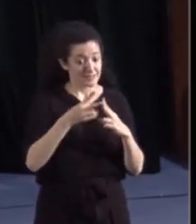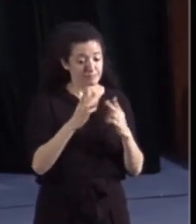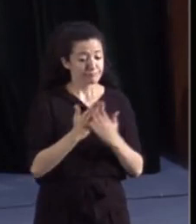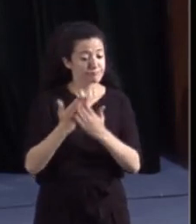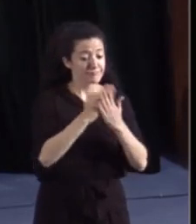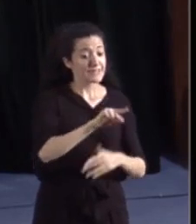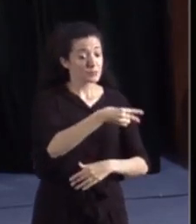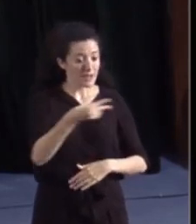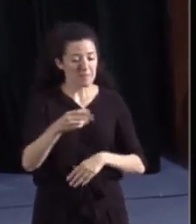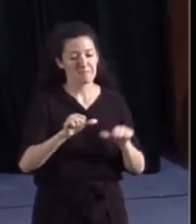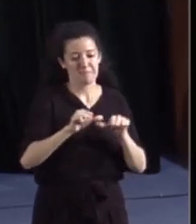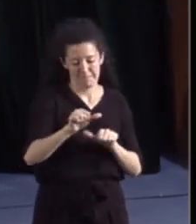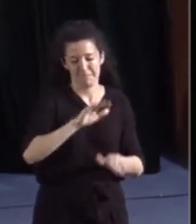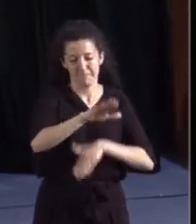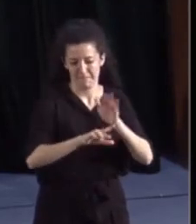aspecto novedoso.